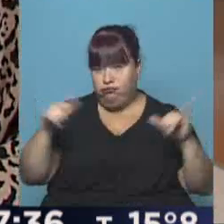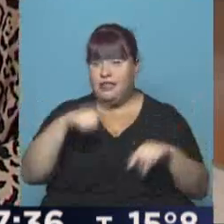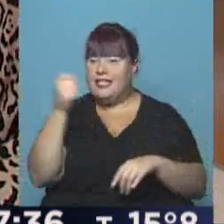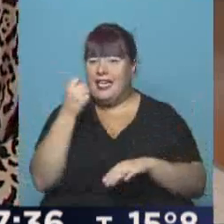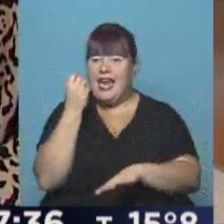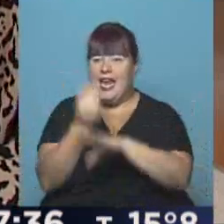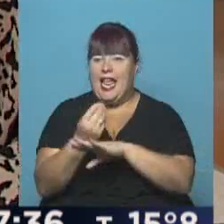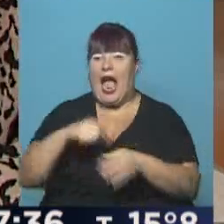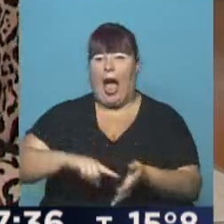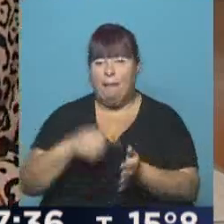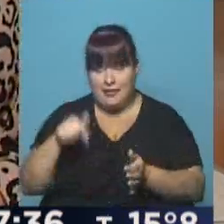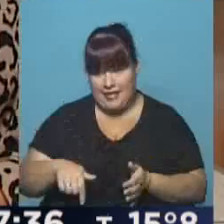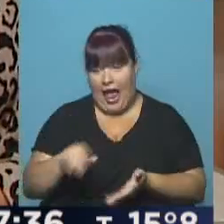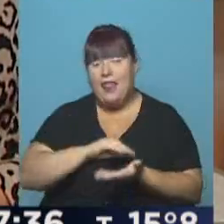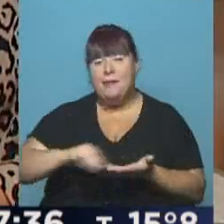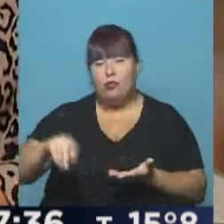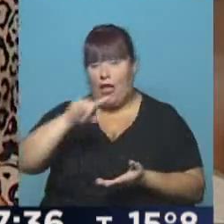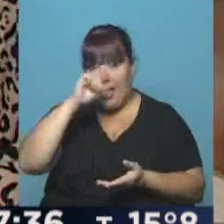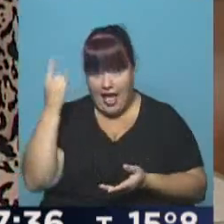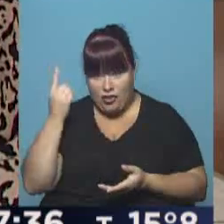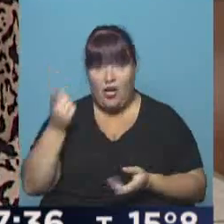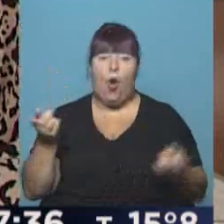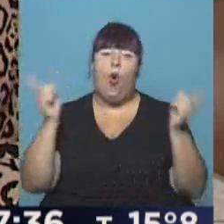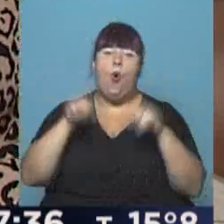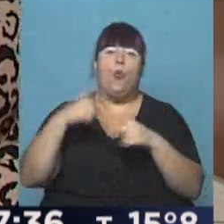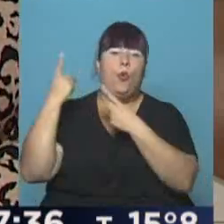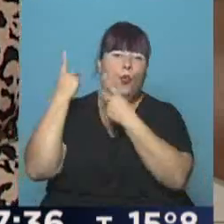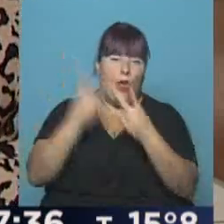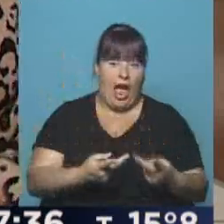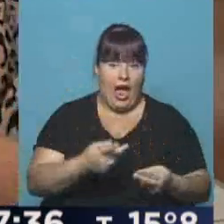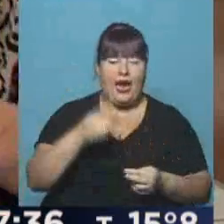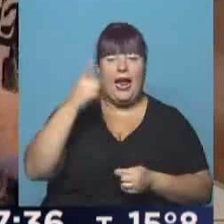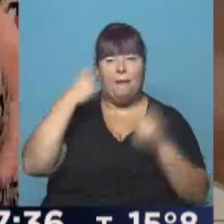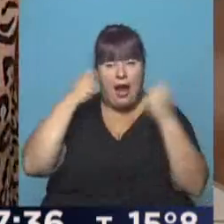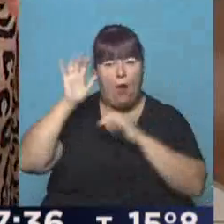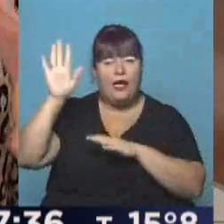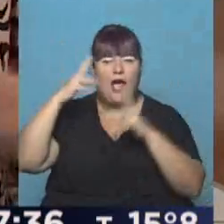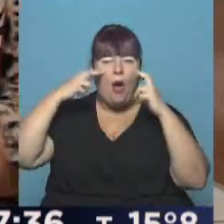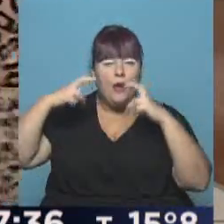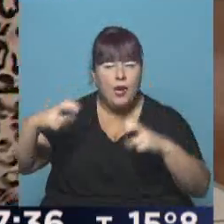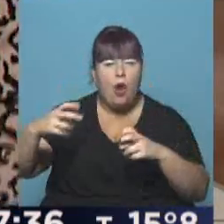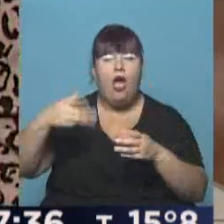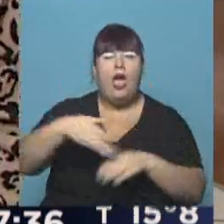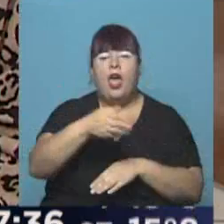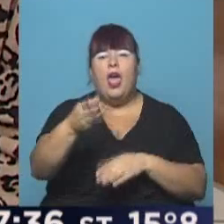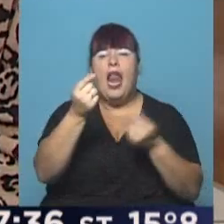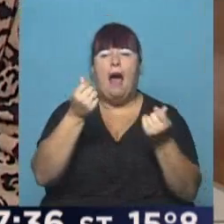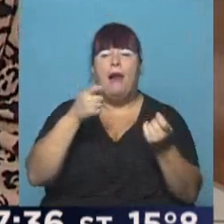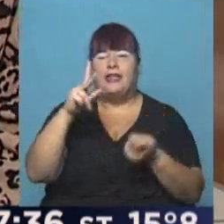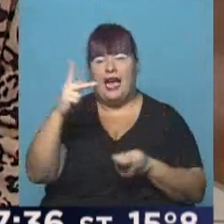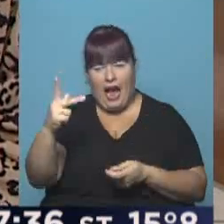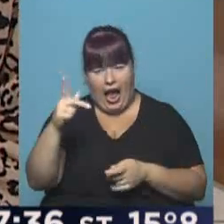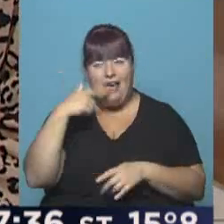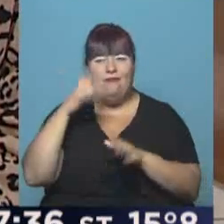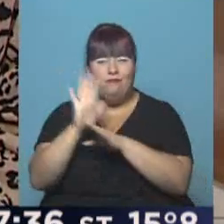intención de ir por la ciudad de buenos aires como diputada nacional de regresar de un viaje a asunción donde estuvo investigando la ruta del dinero camps